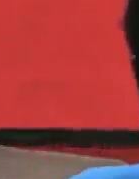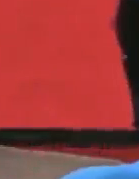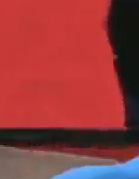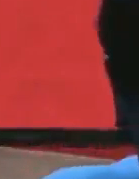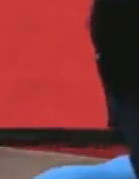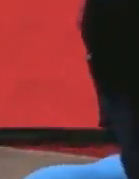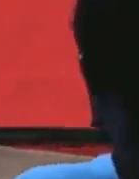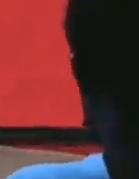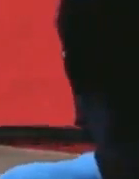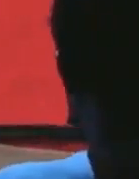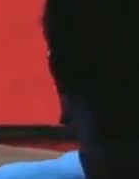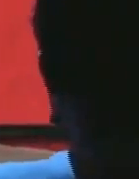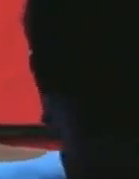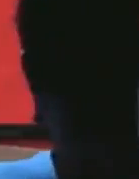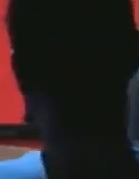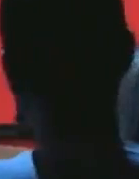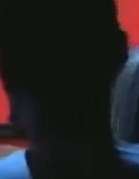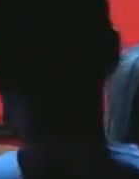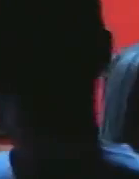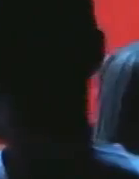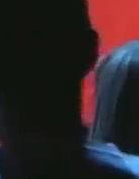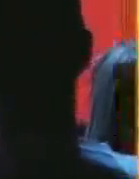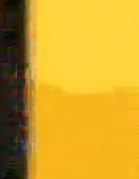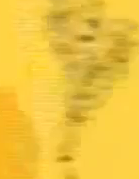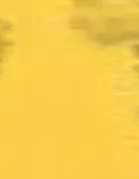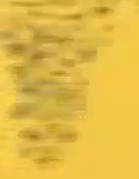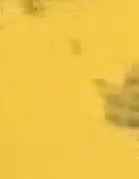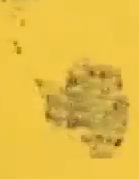los muertos. Son ellos.